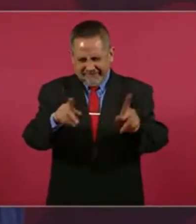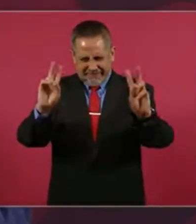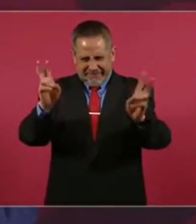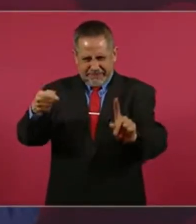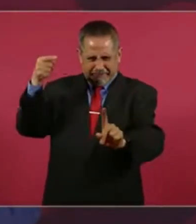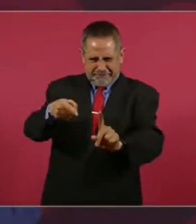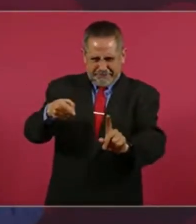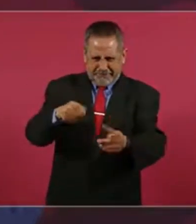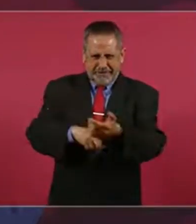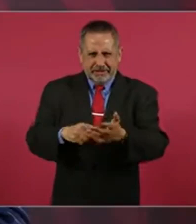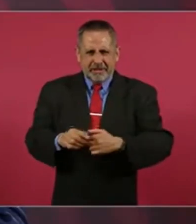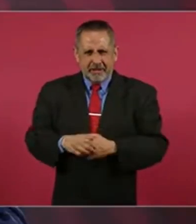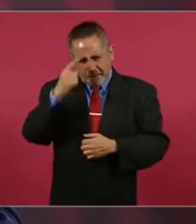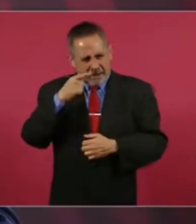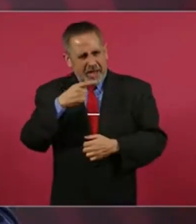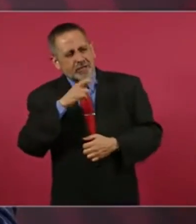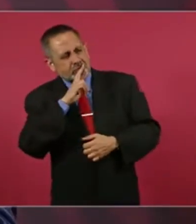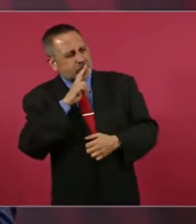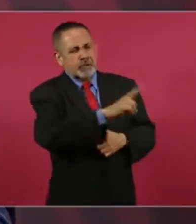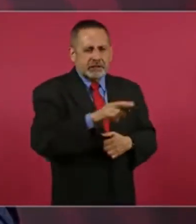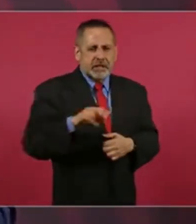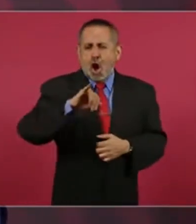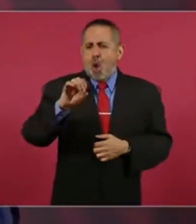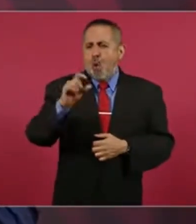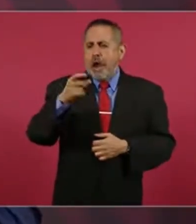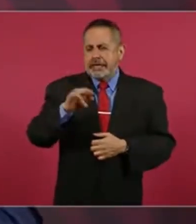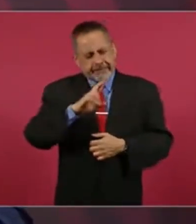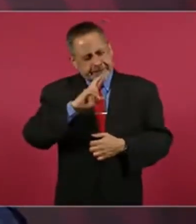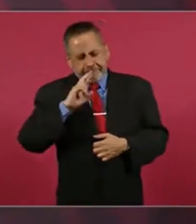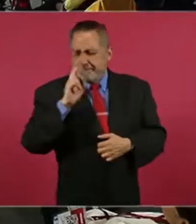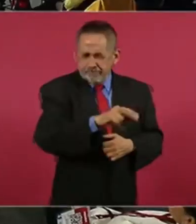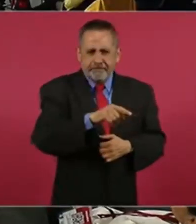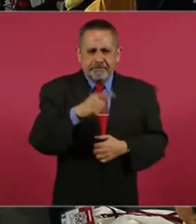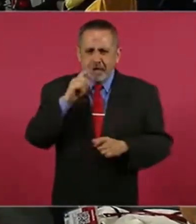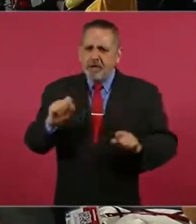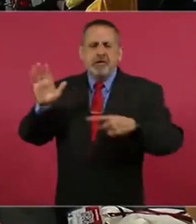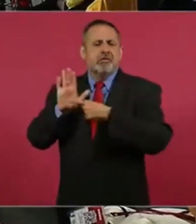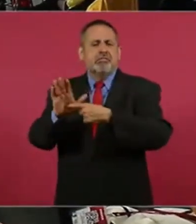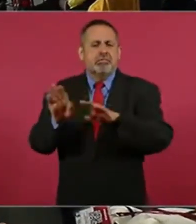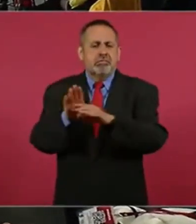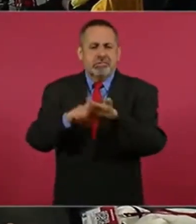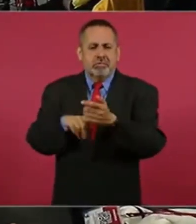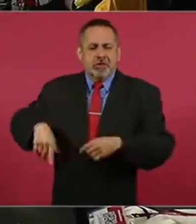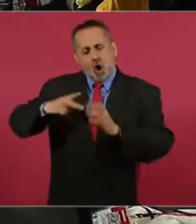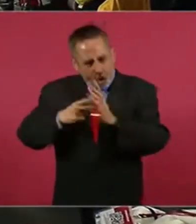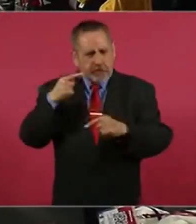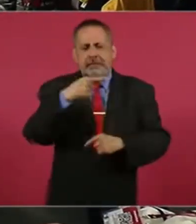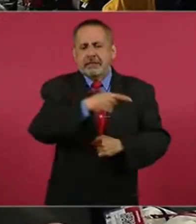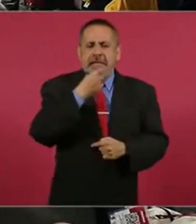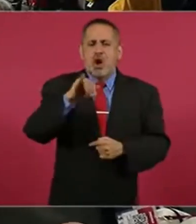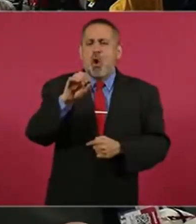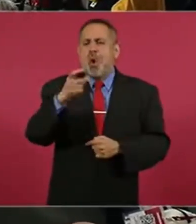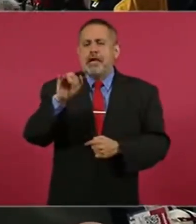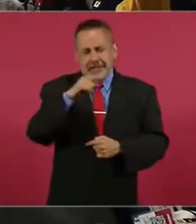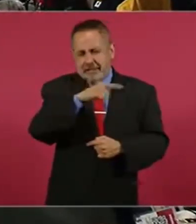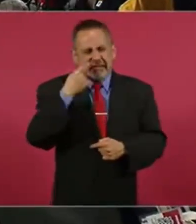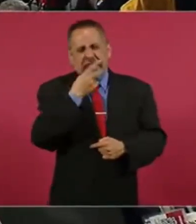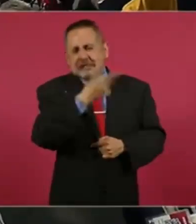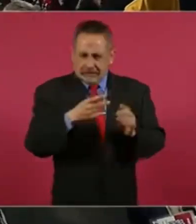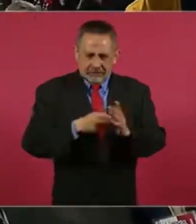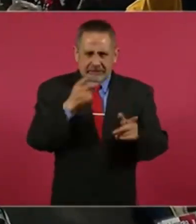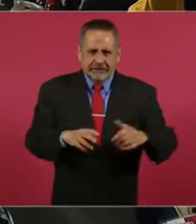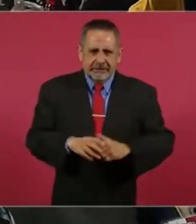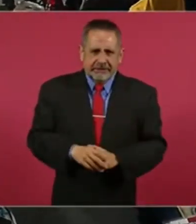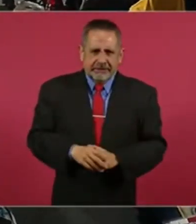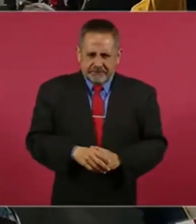no. Para Joaquín López Dóriga, porque es interesante. A ver, pon lo que dice Joaquín López Dóriga.